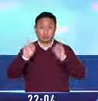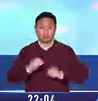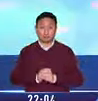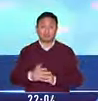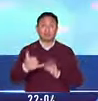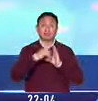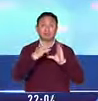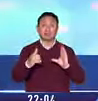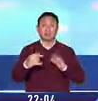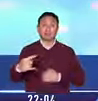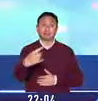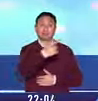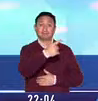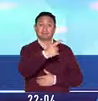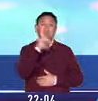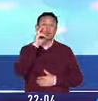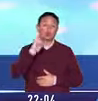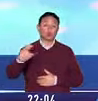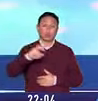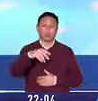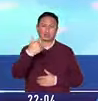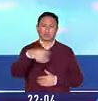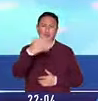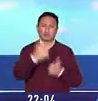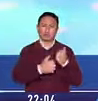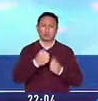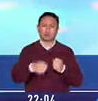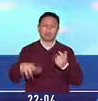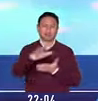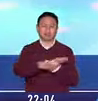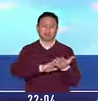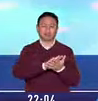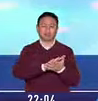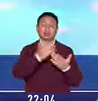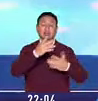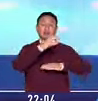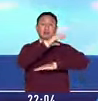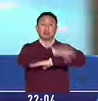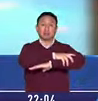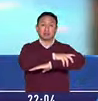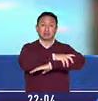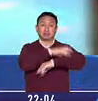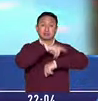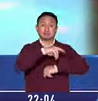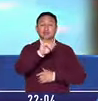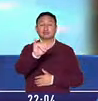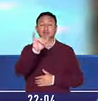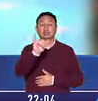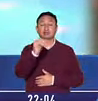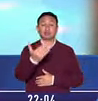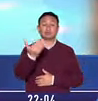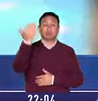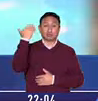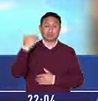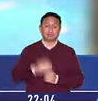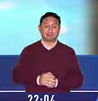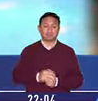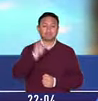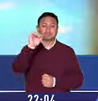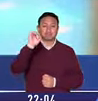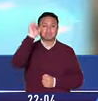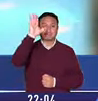estuvo empañado por turistas que protagonizaron desmanes en el malecón de Salinas la noche del sábado anterior. Los videos